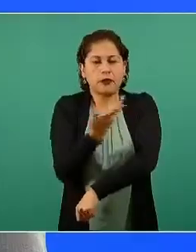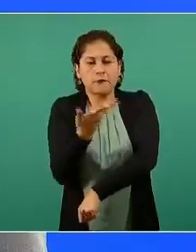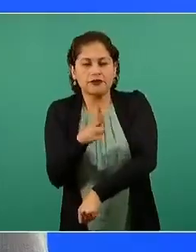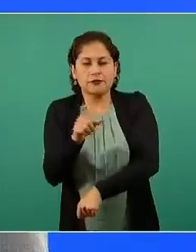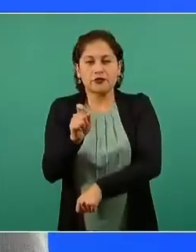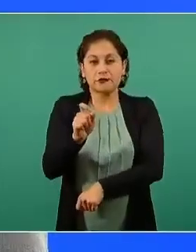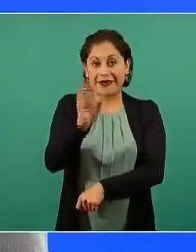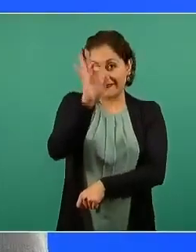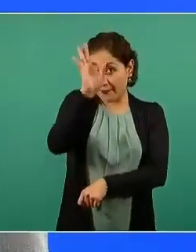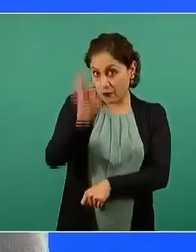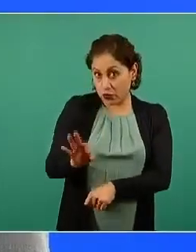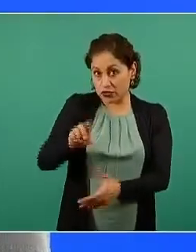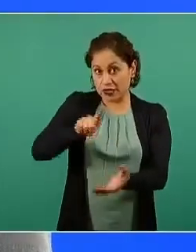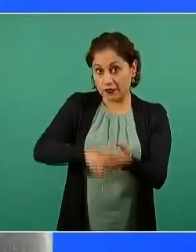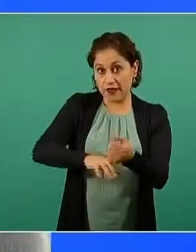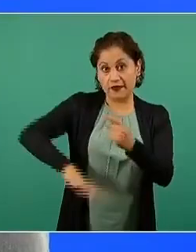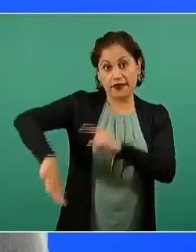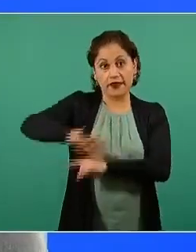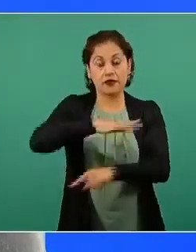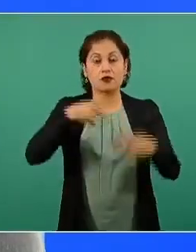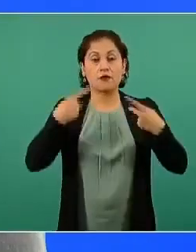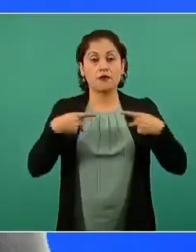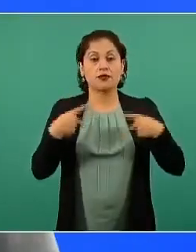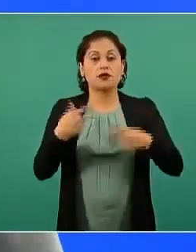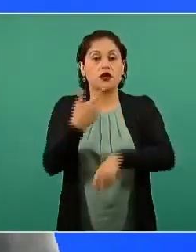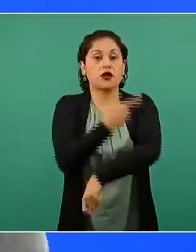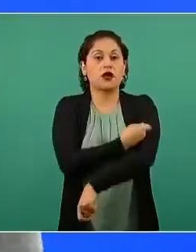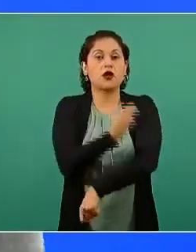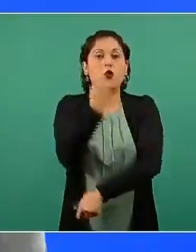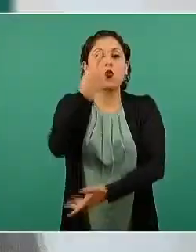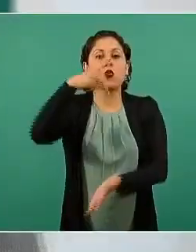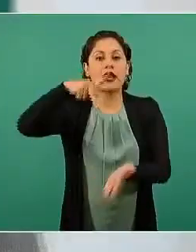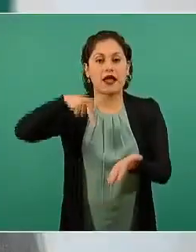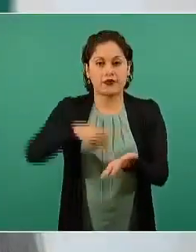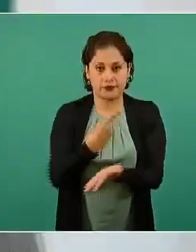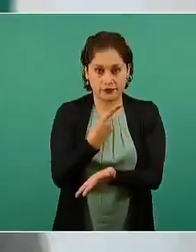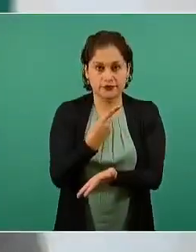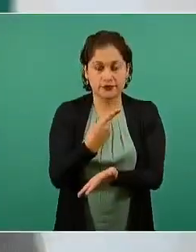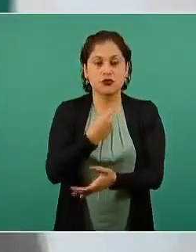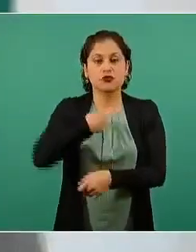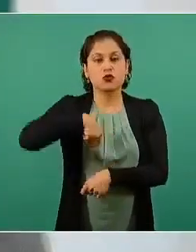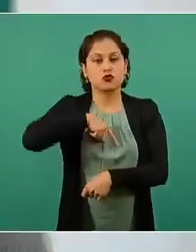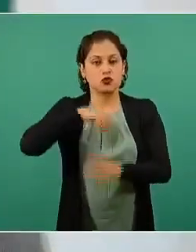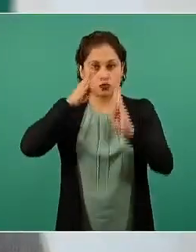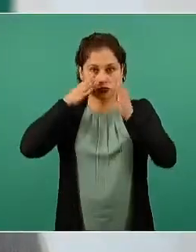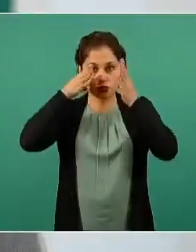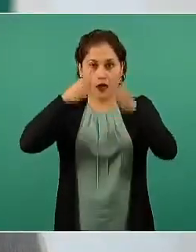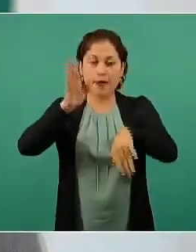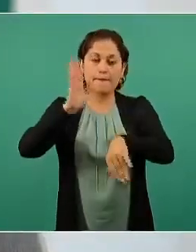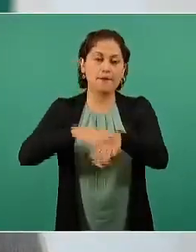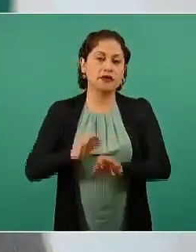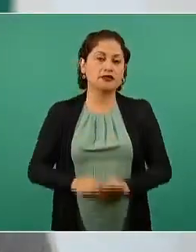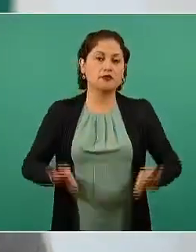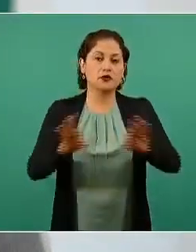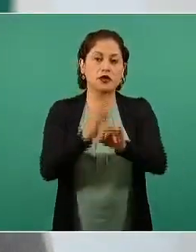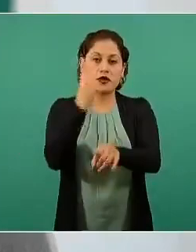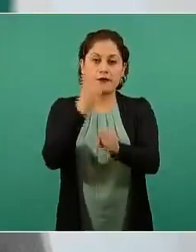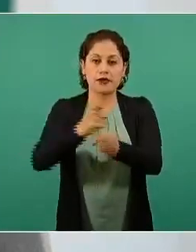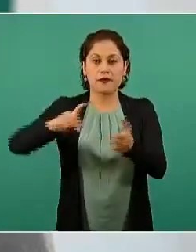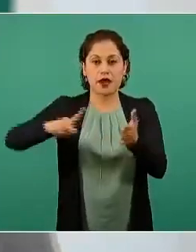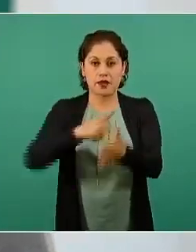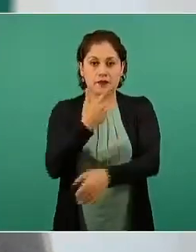20% de la población vacunada con una dosis. Nosotros hemos priorizado la primera dosis por este contexto epidemiológico, por